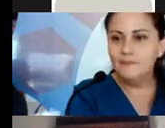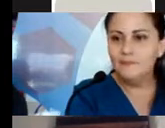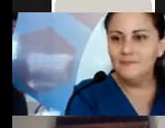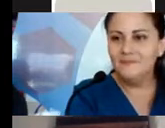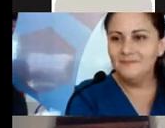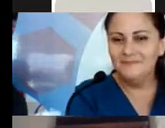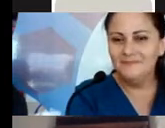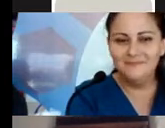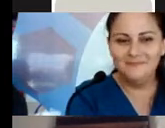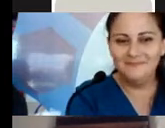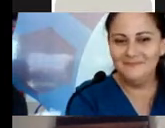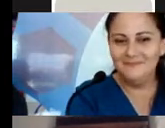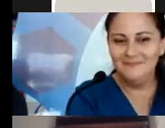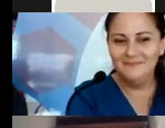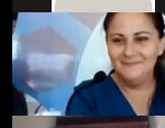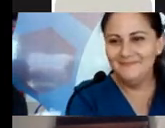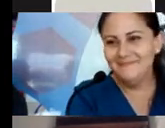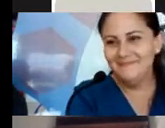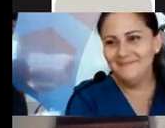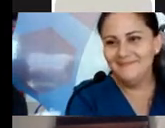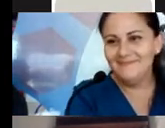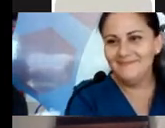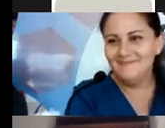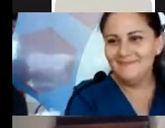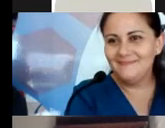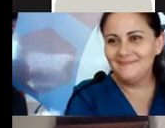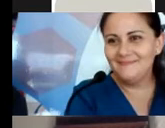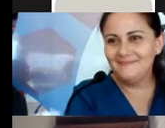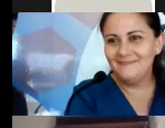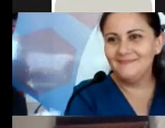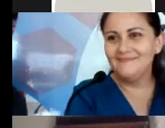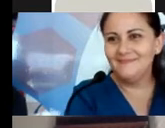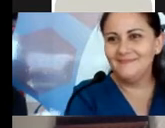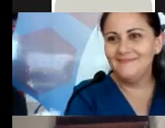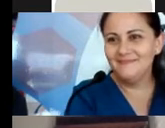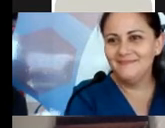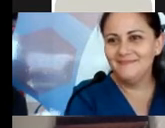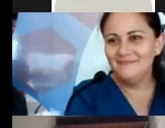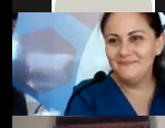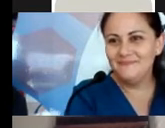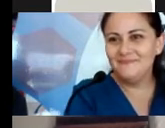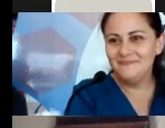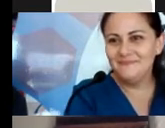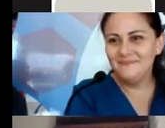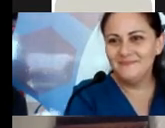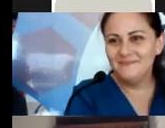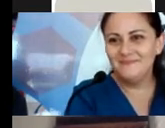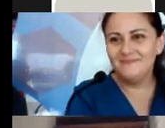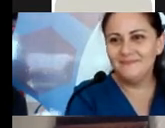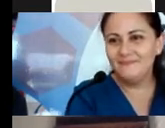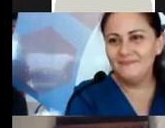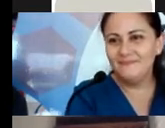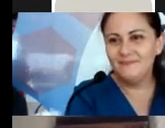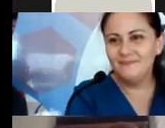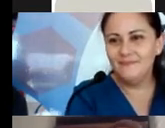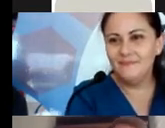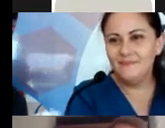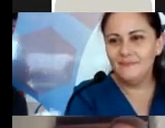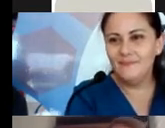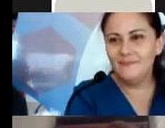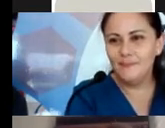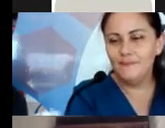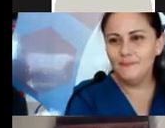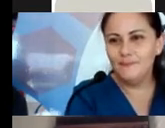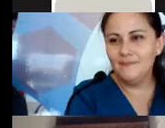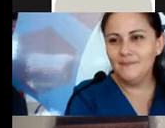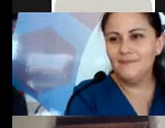superiores alcanzar un objeto, hasta dónde logra mover sus brazos. De eso se refiere el alcance. El control